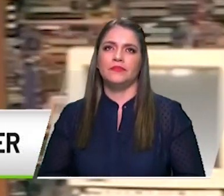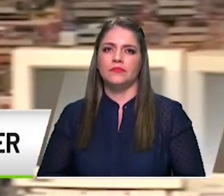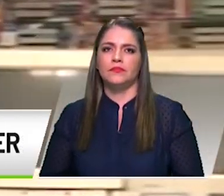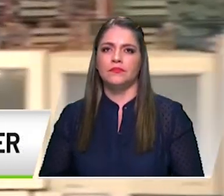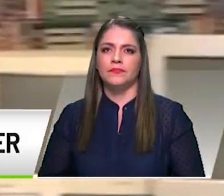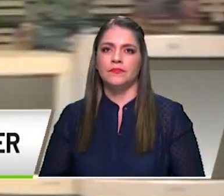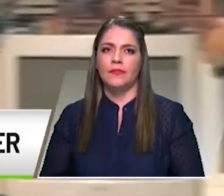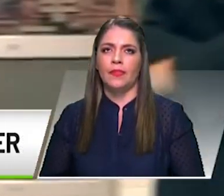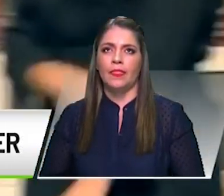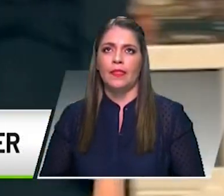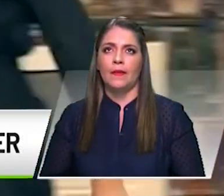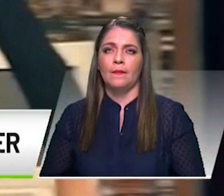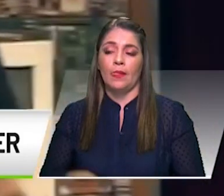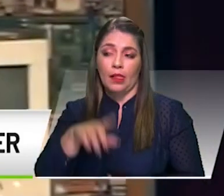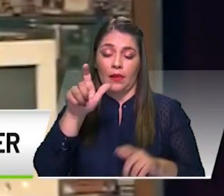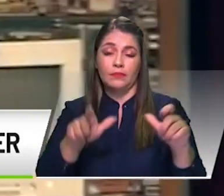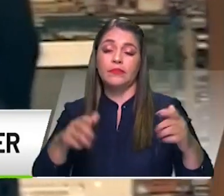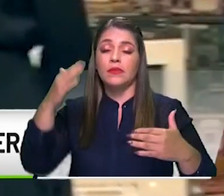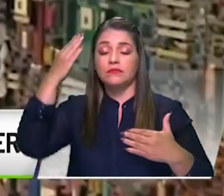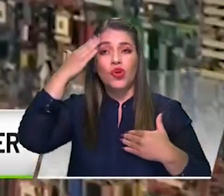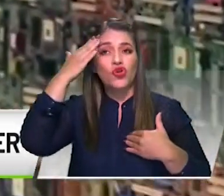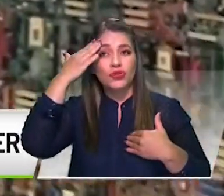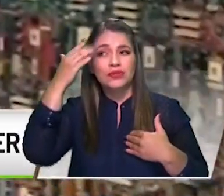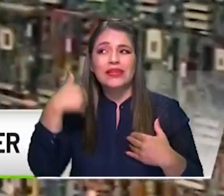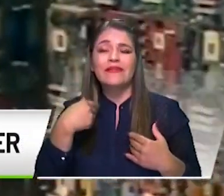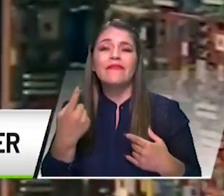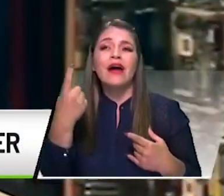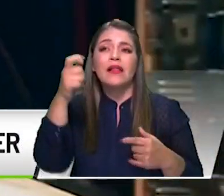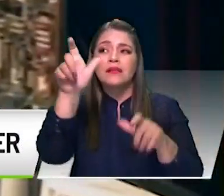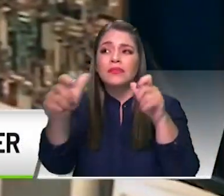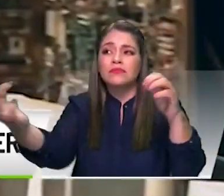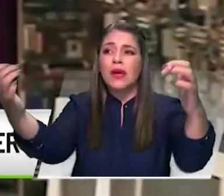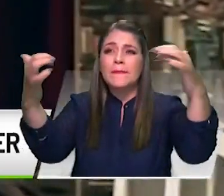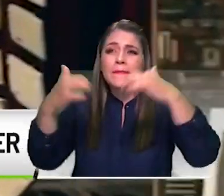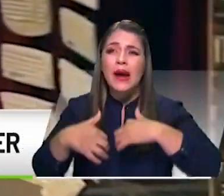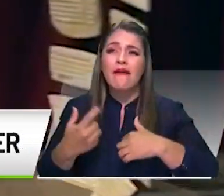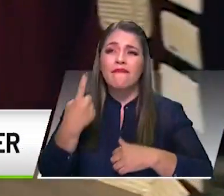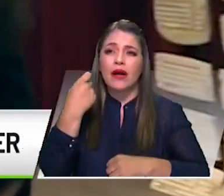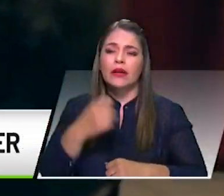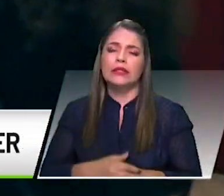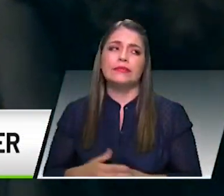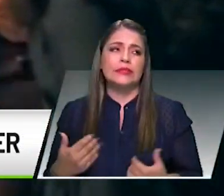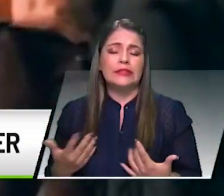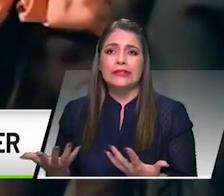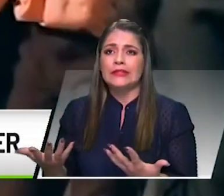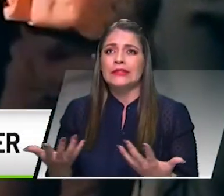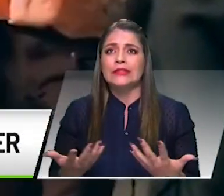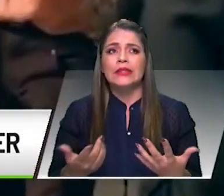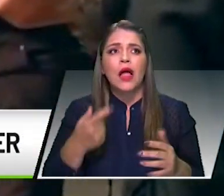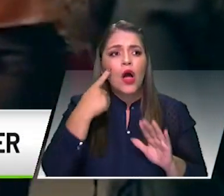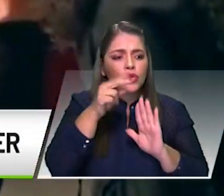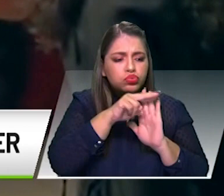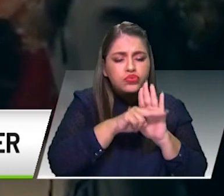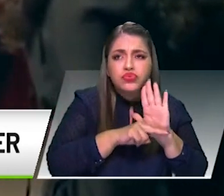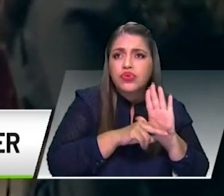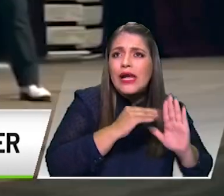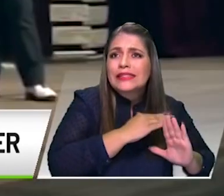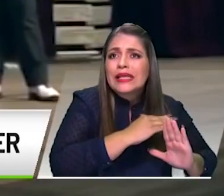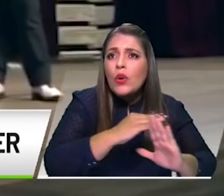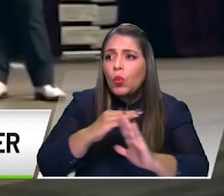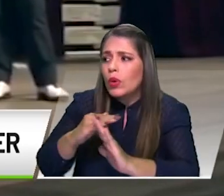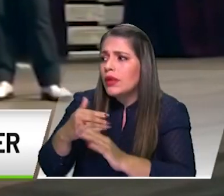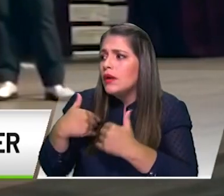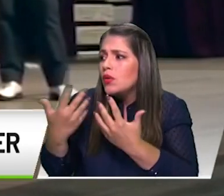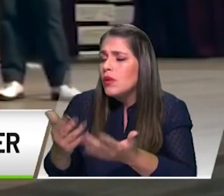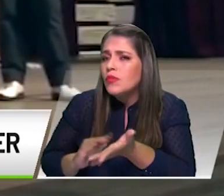Conscientes de que están afectados por la falta de público en las tablas, los artistas ajustan los protocolos de bioseguridad para adecuar